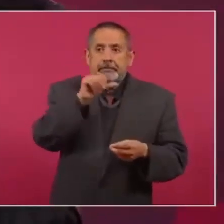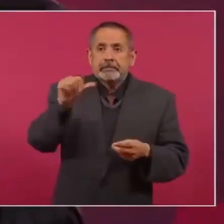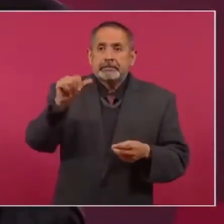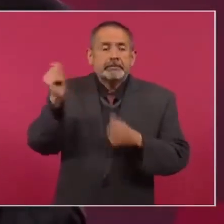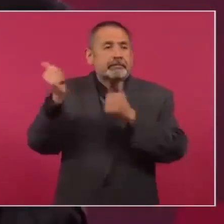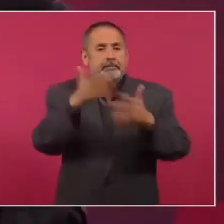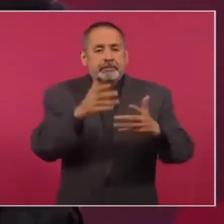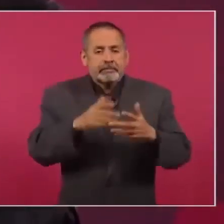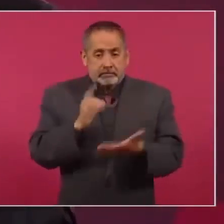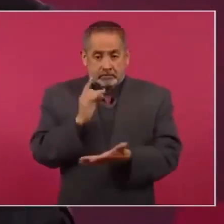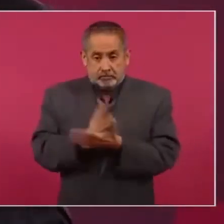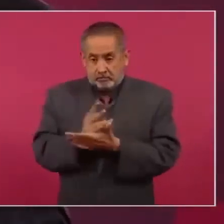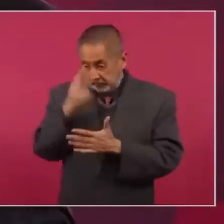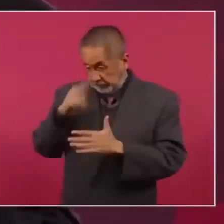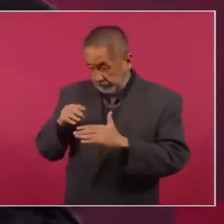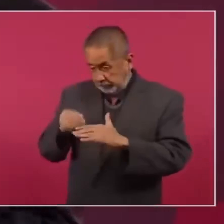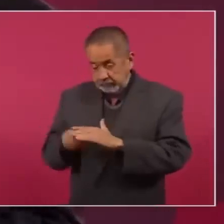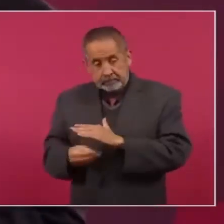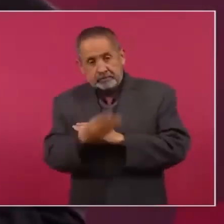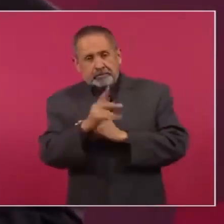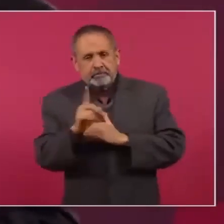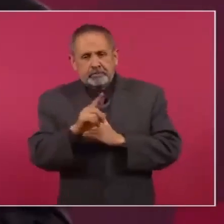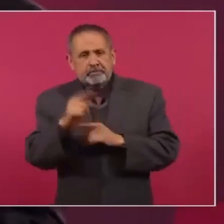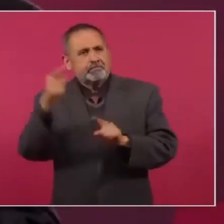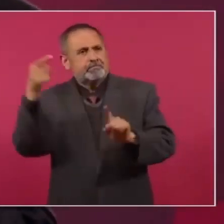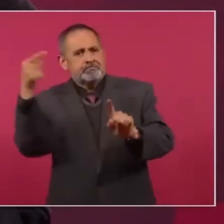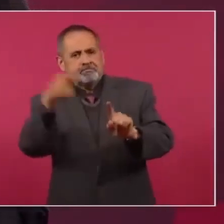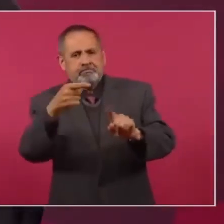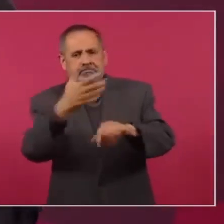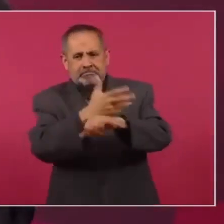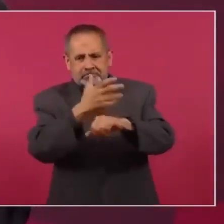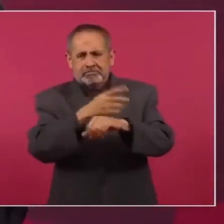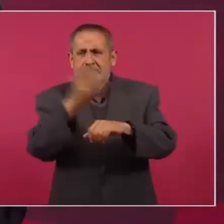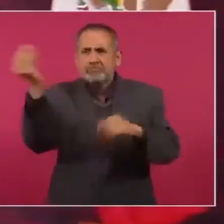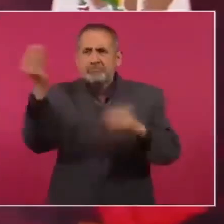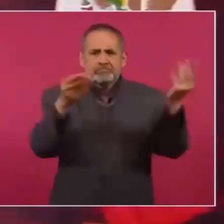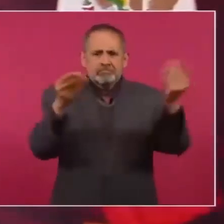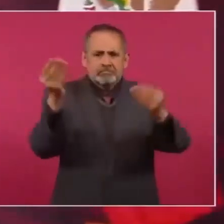y no solo entra por México, entra también directo a Estados Unidos.